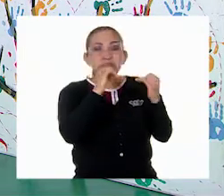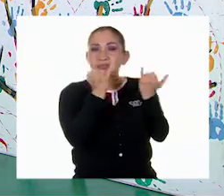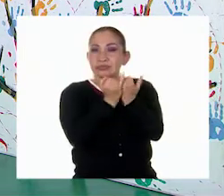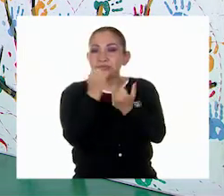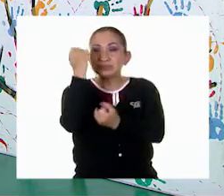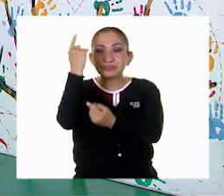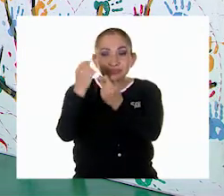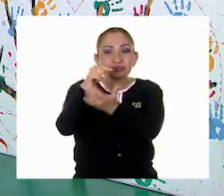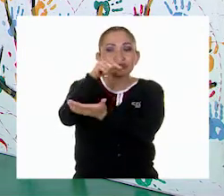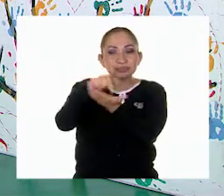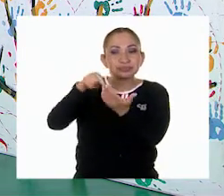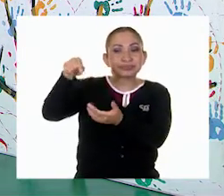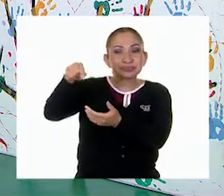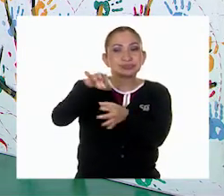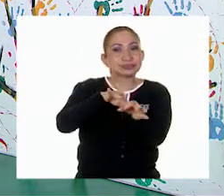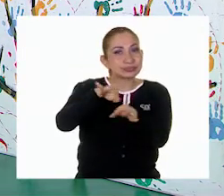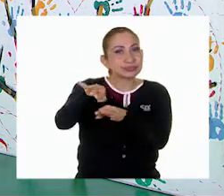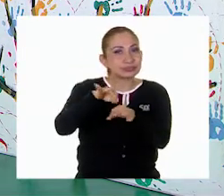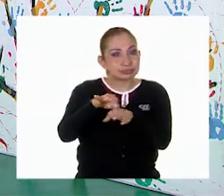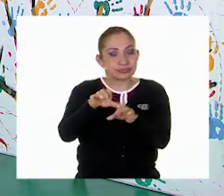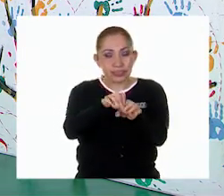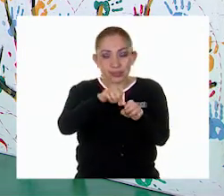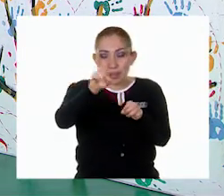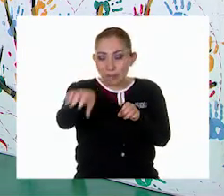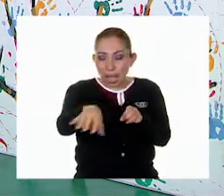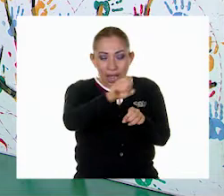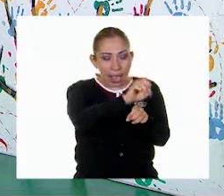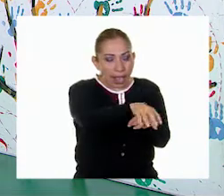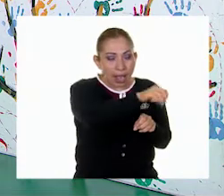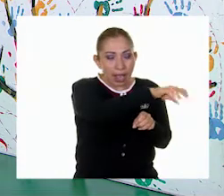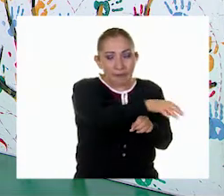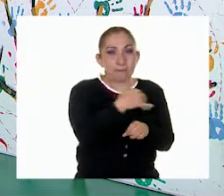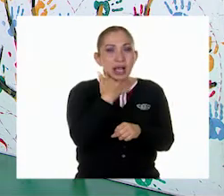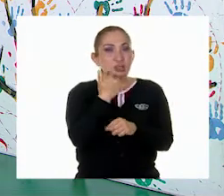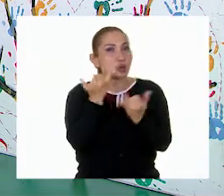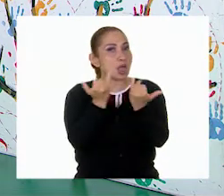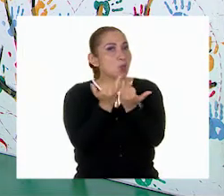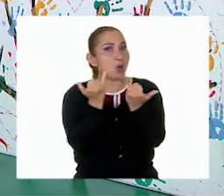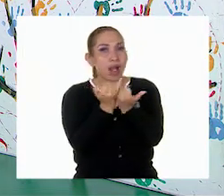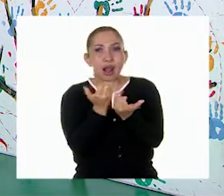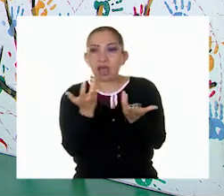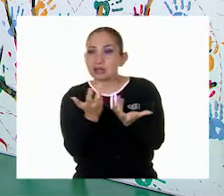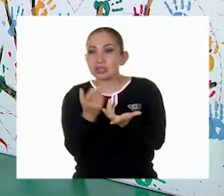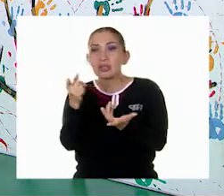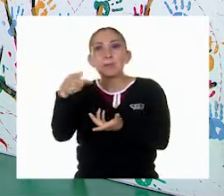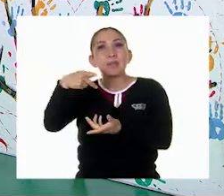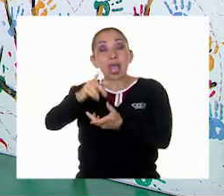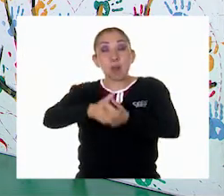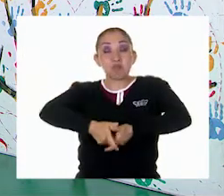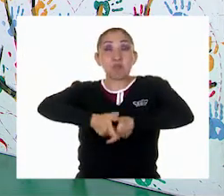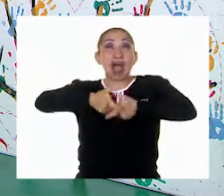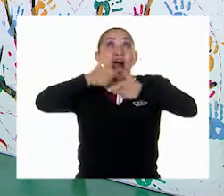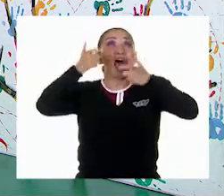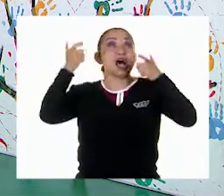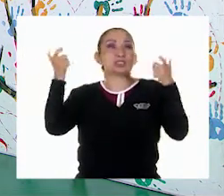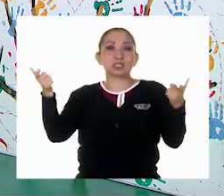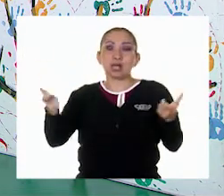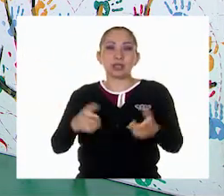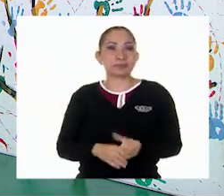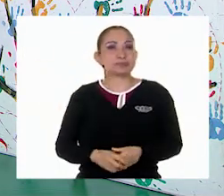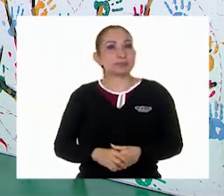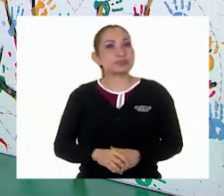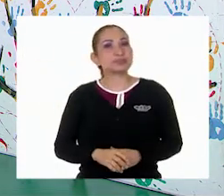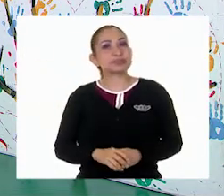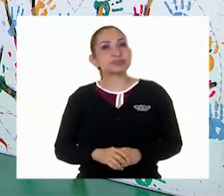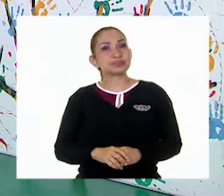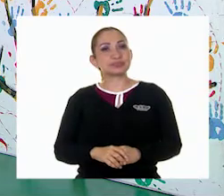también en algunos lugares de trabajo, es decir, separar la basura, es lo mismo que se está haciendo, pero a nivel mucho, mucho